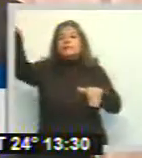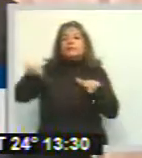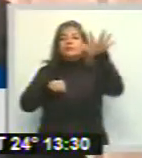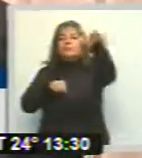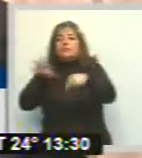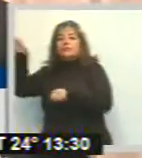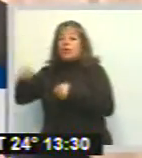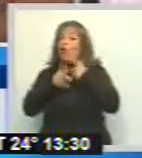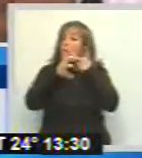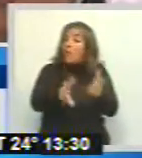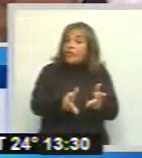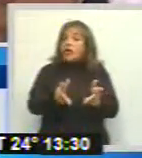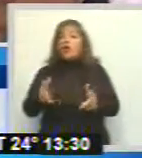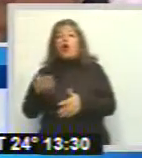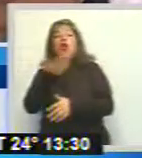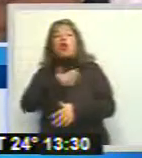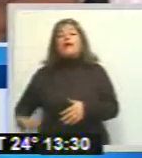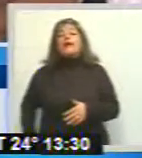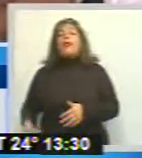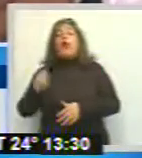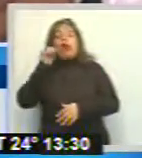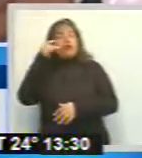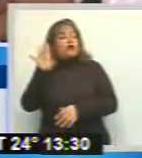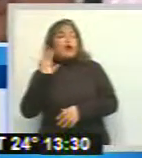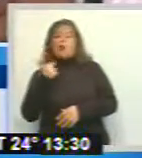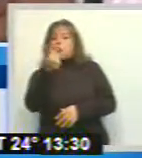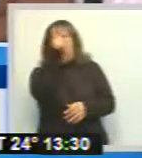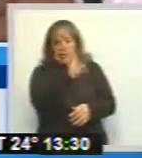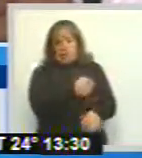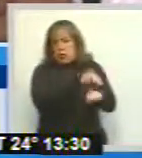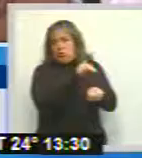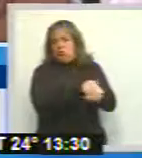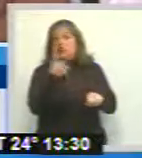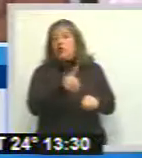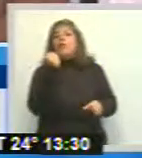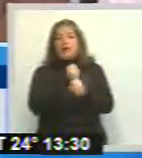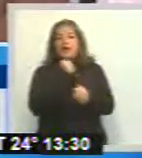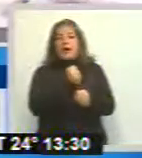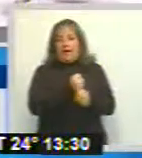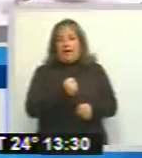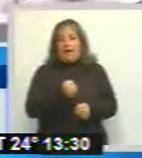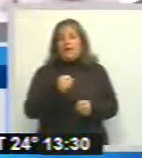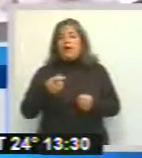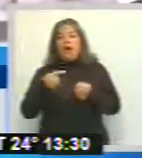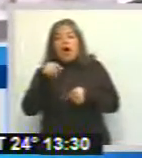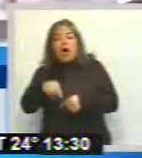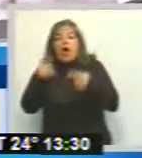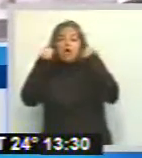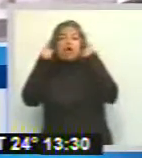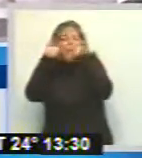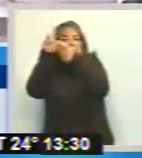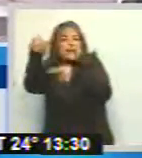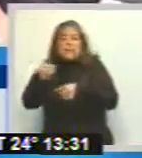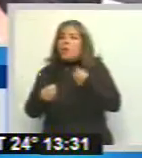el gobernador, no sea tan pesado solamente para uno y dividir las áreas para que sea más, todo más efectivo. Secretario, ¿cuáles van a ser los objetivos que se va